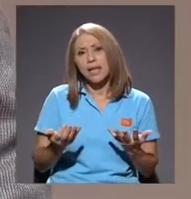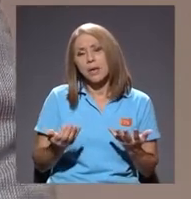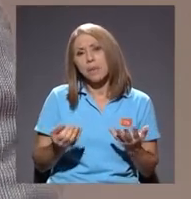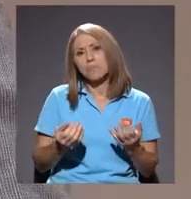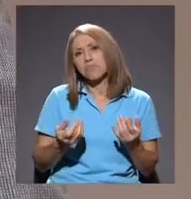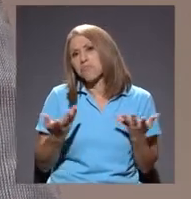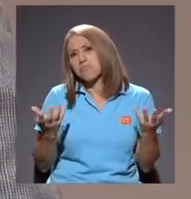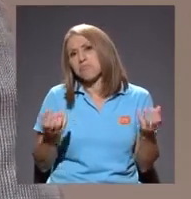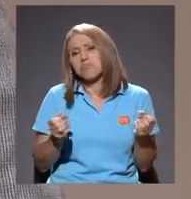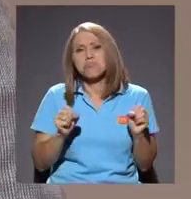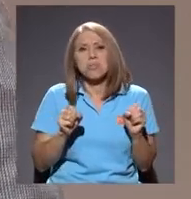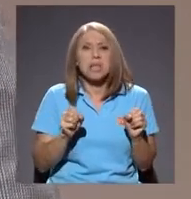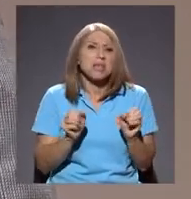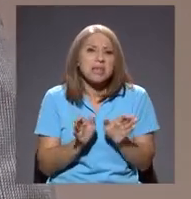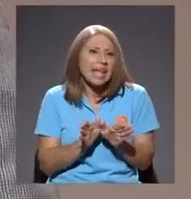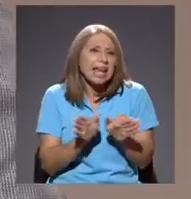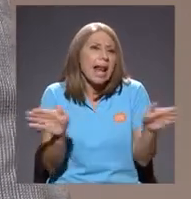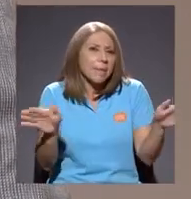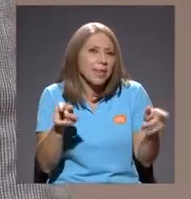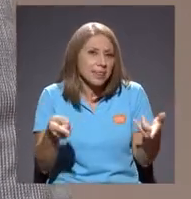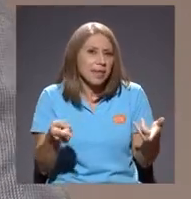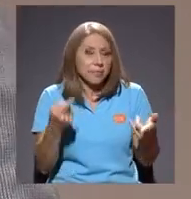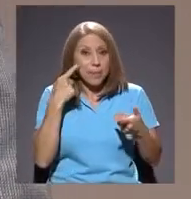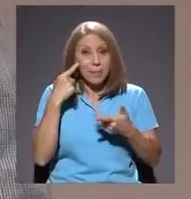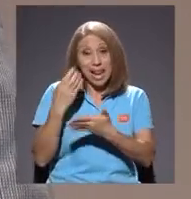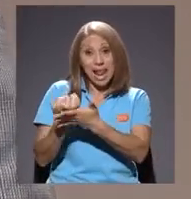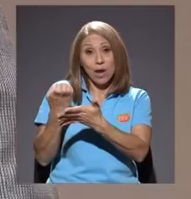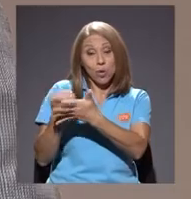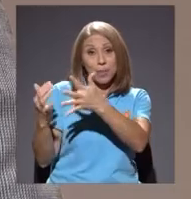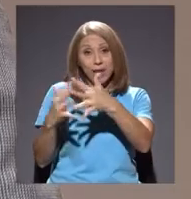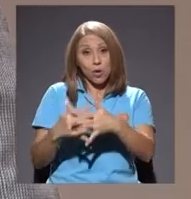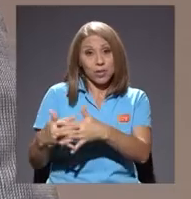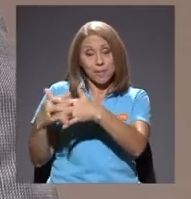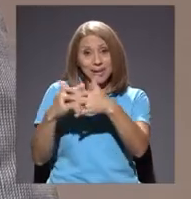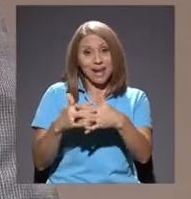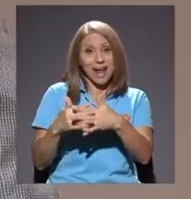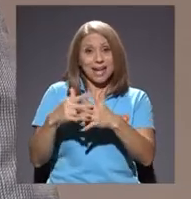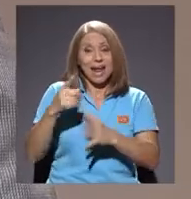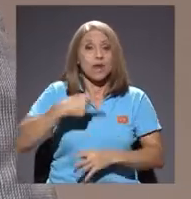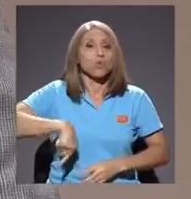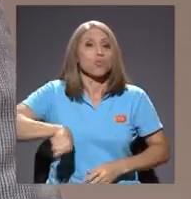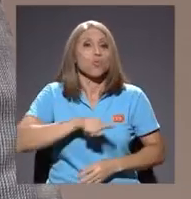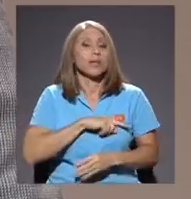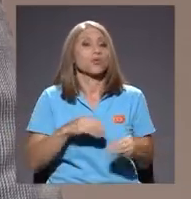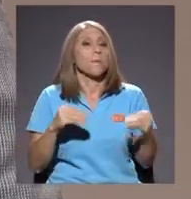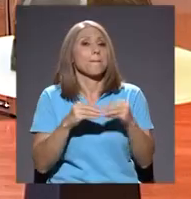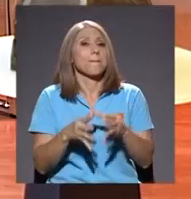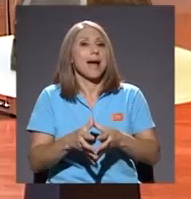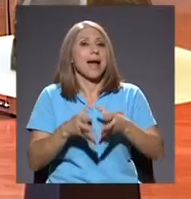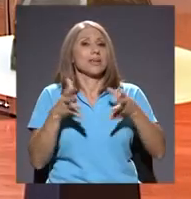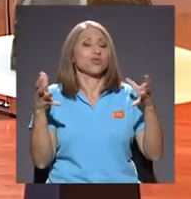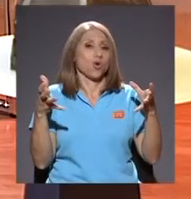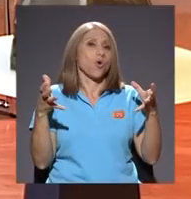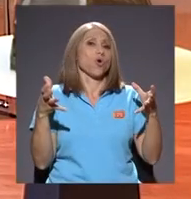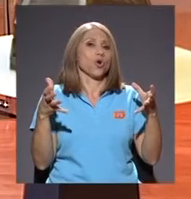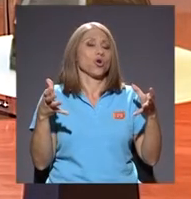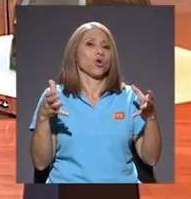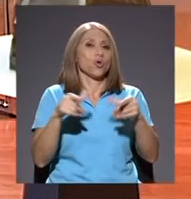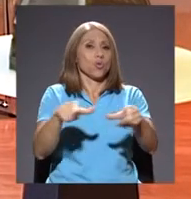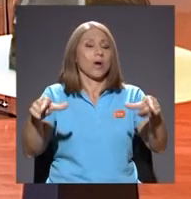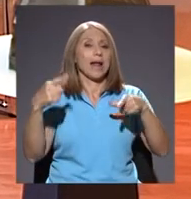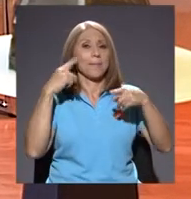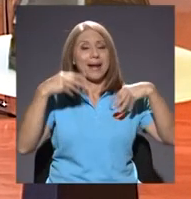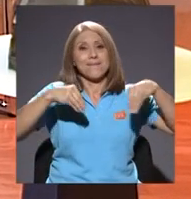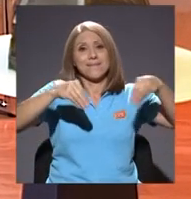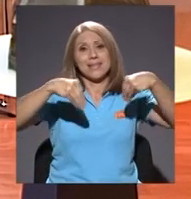generales la economía norteamericana que sigue siendo nuestro mayor este mercado destino las exportaciones